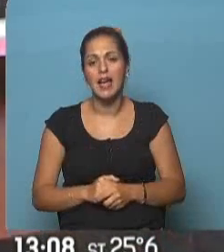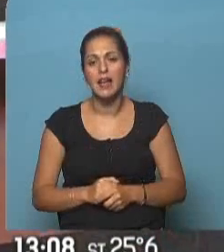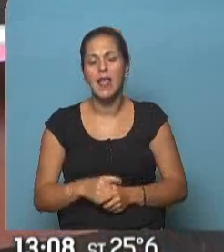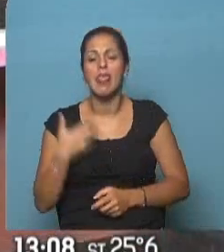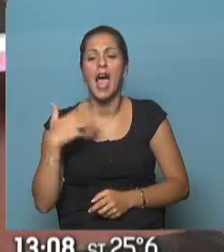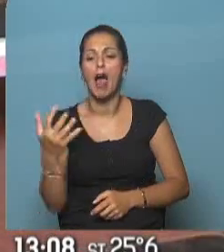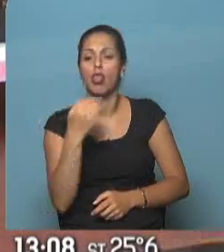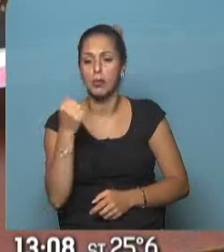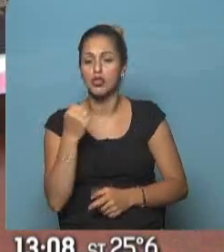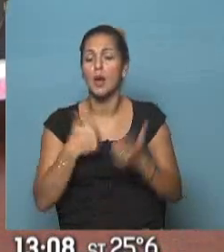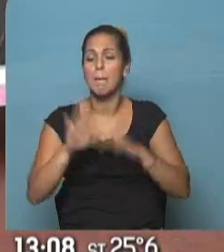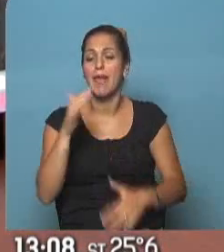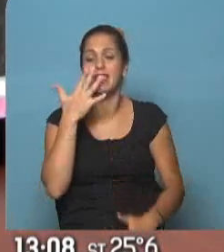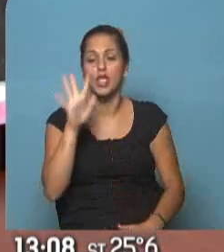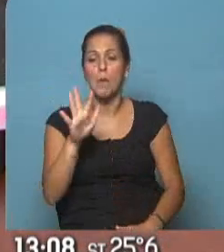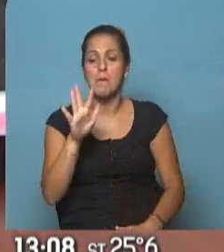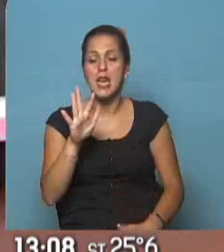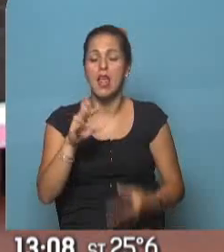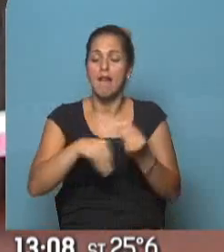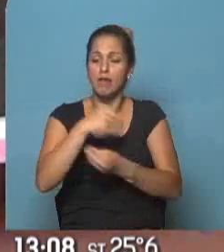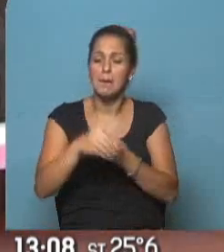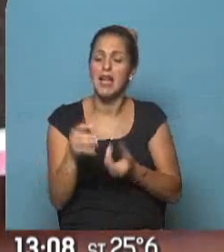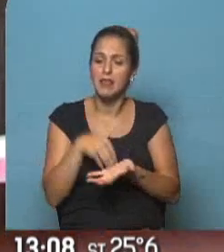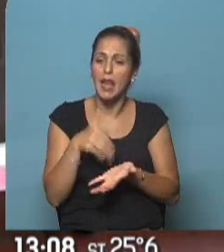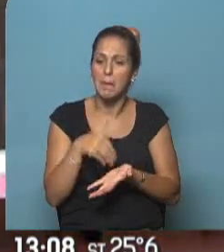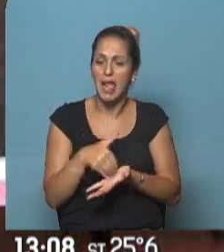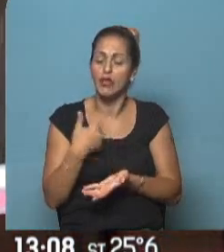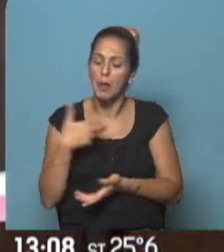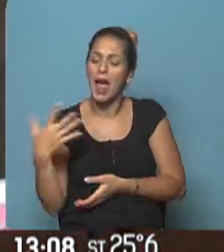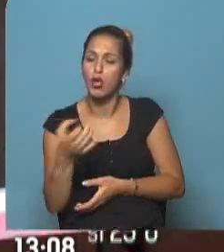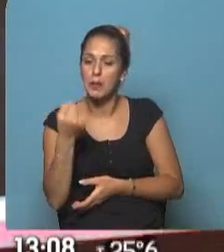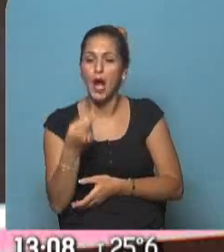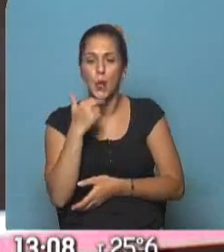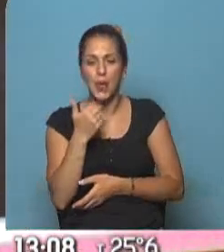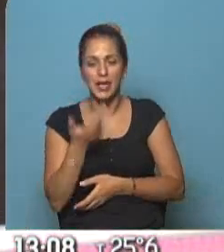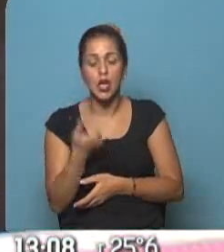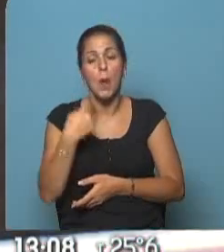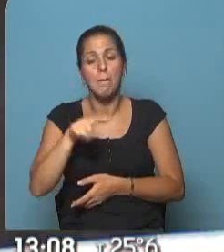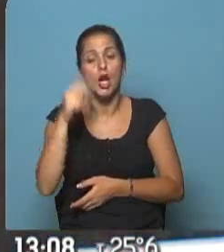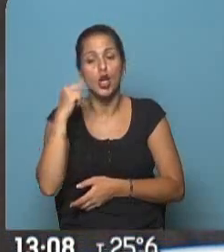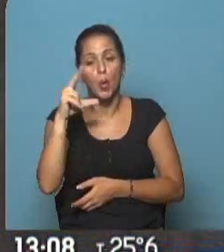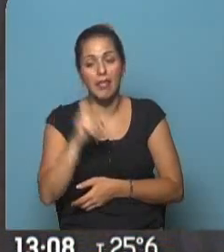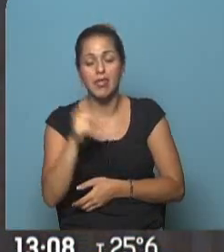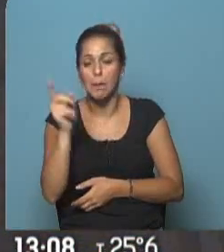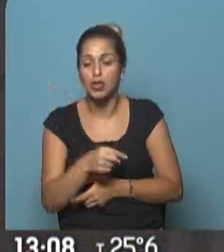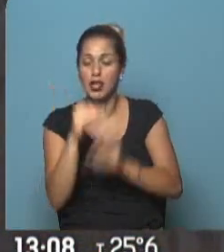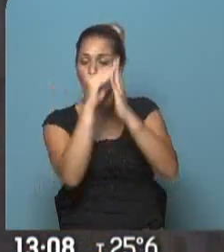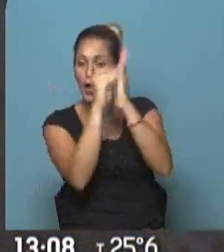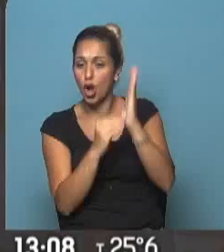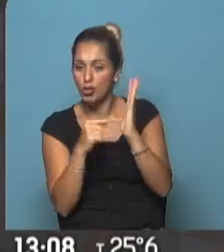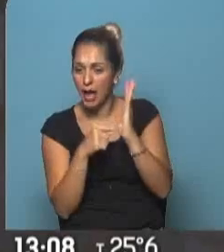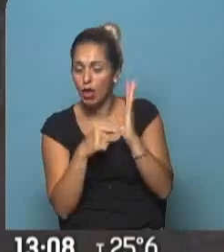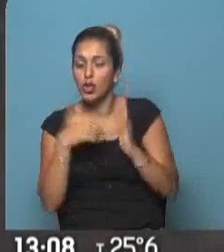más de 5000 familias esperan en nuestro país para poder adoptar un niño pero el 90% del padrón de inscriptos para